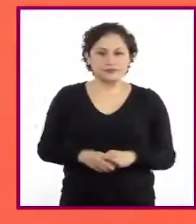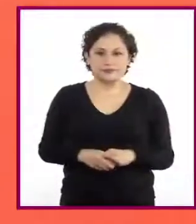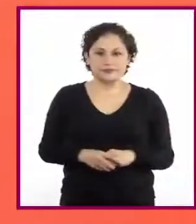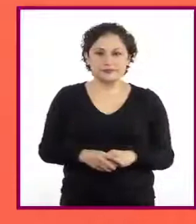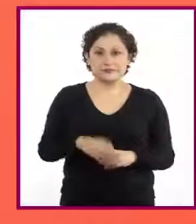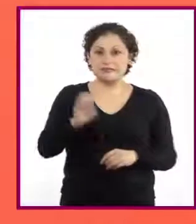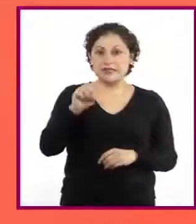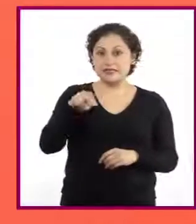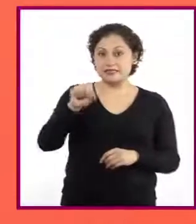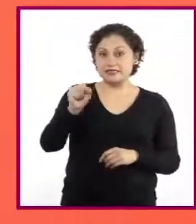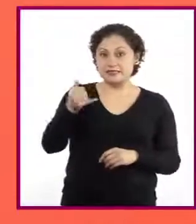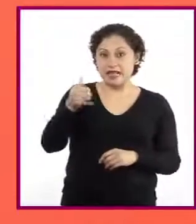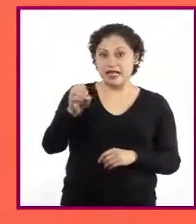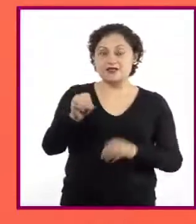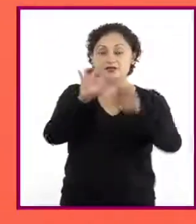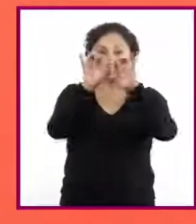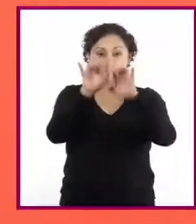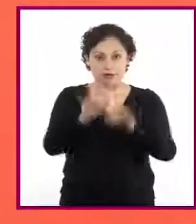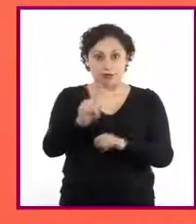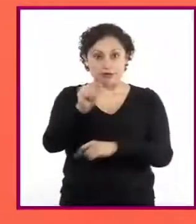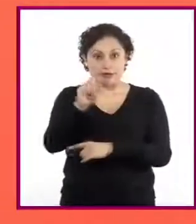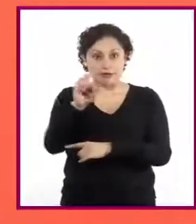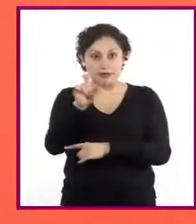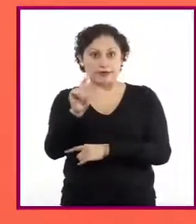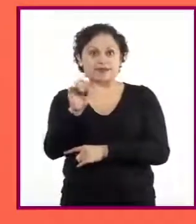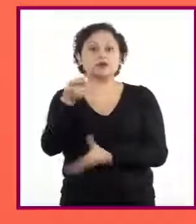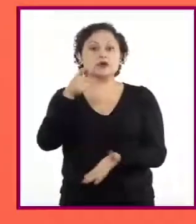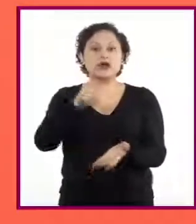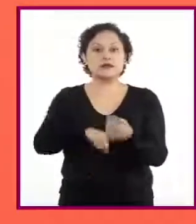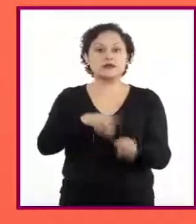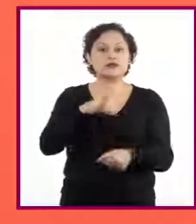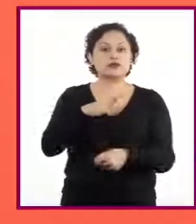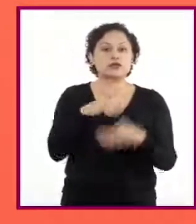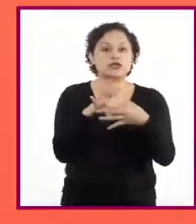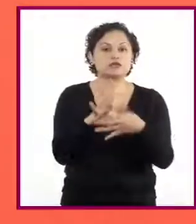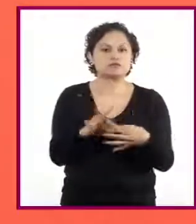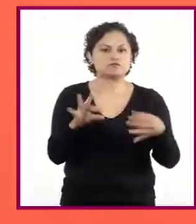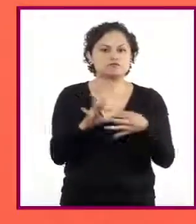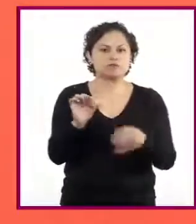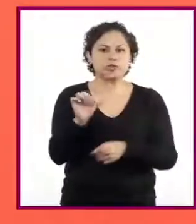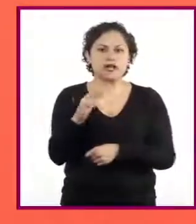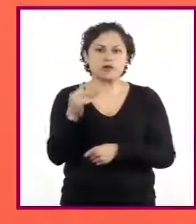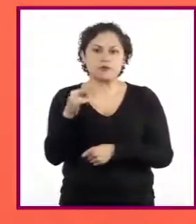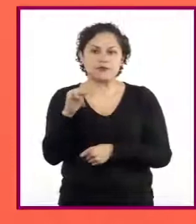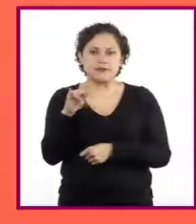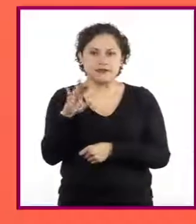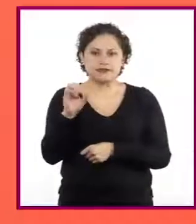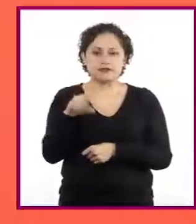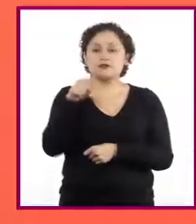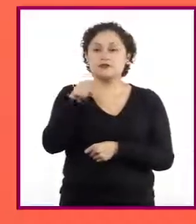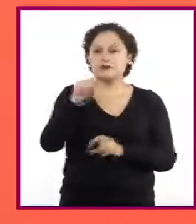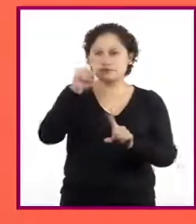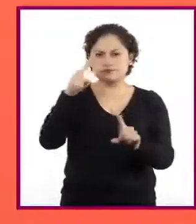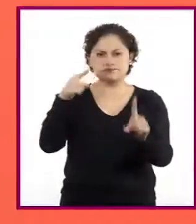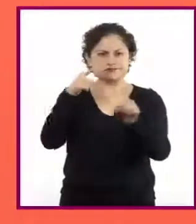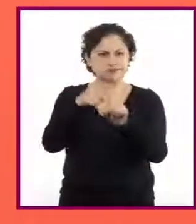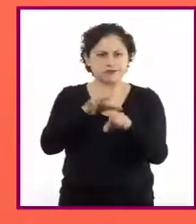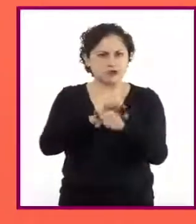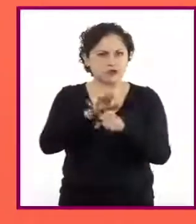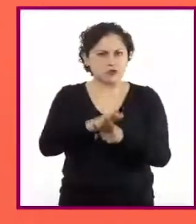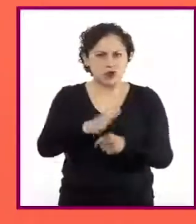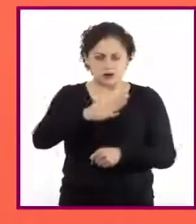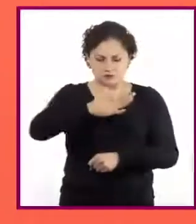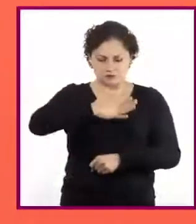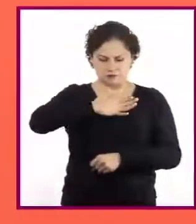ensayo es un tipo de texto en el que predomina la argumentación. Su función es desarrollar de manera muy